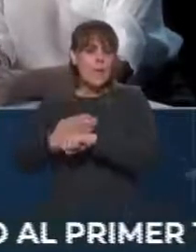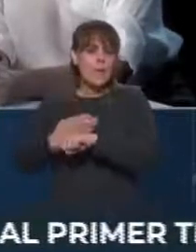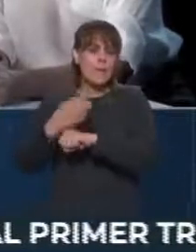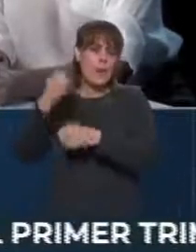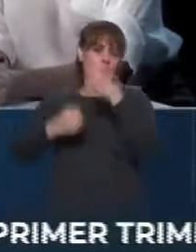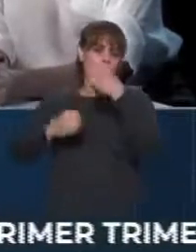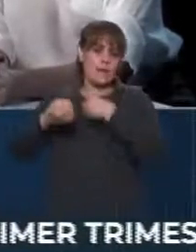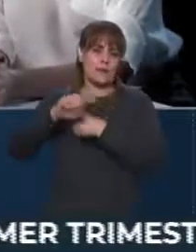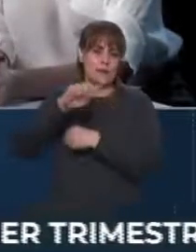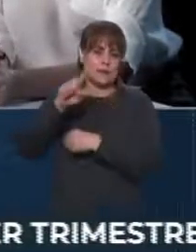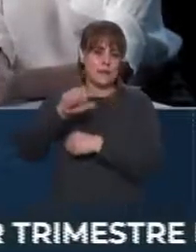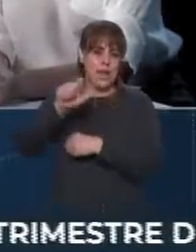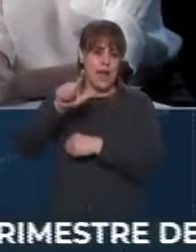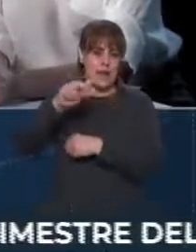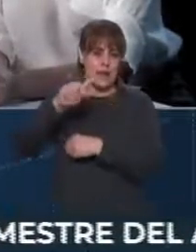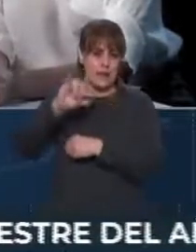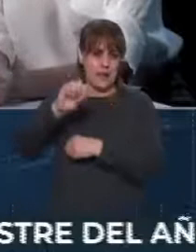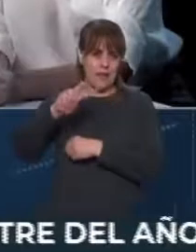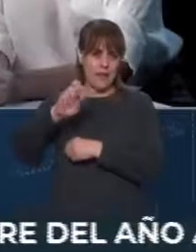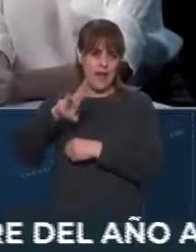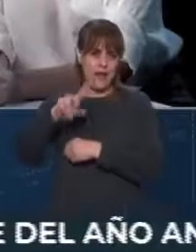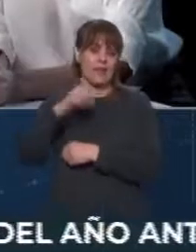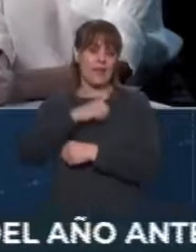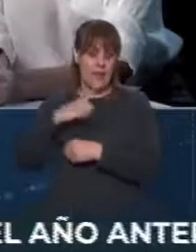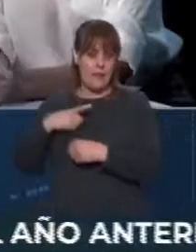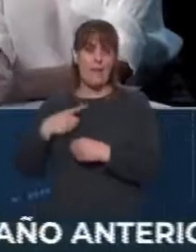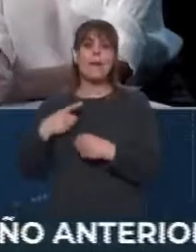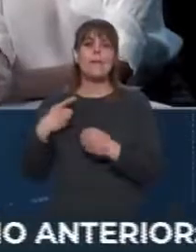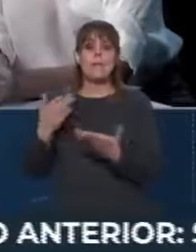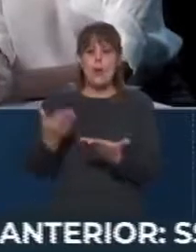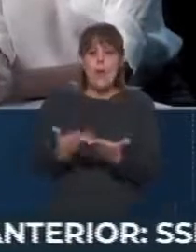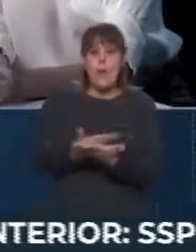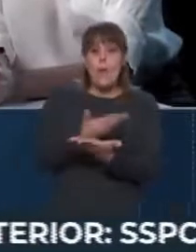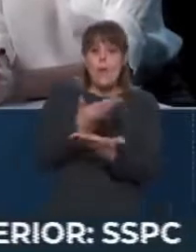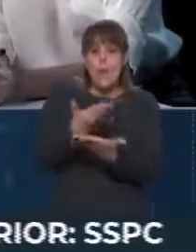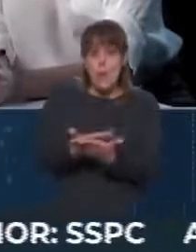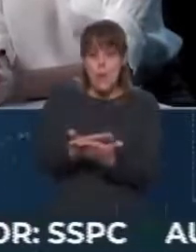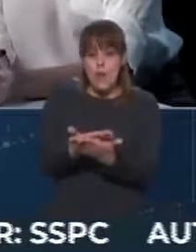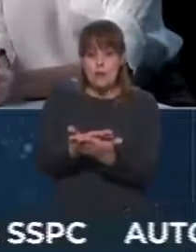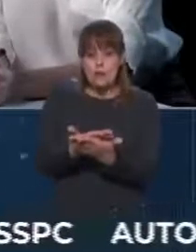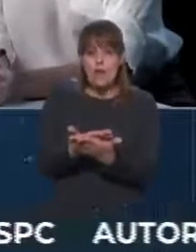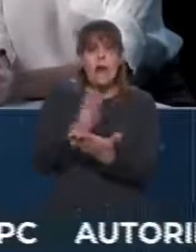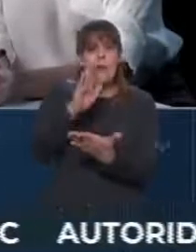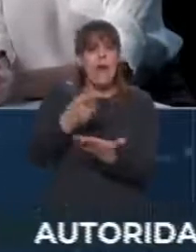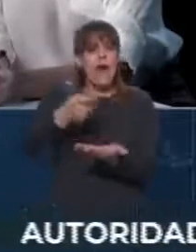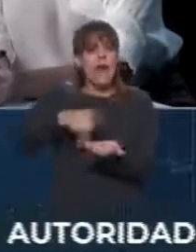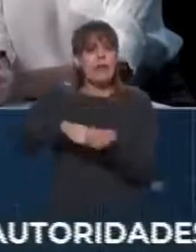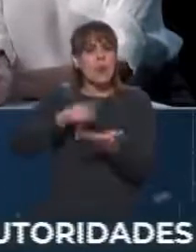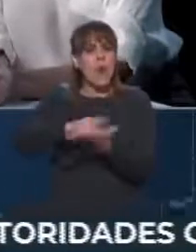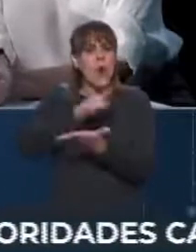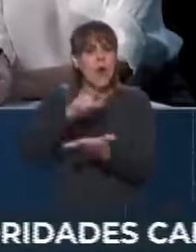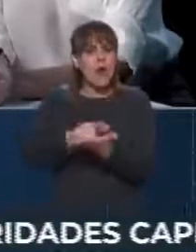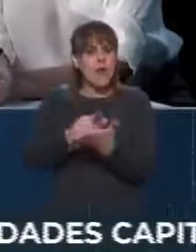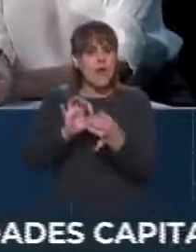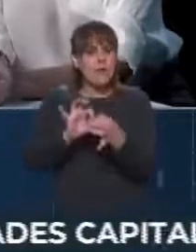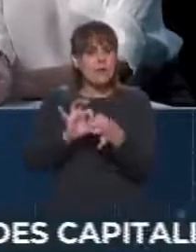bueno, también tenemos el asunto de que la manera en la que se está proponiendo es anticonstitucional. Vaya